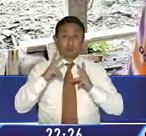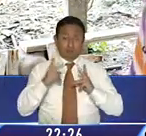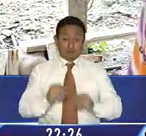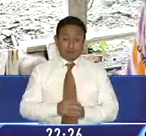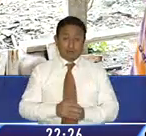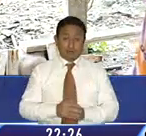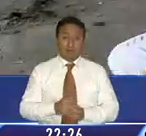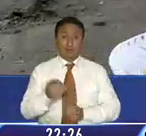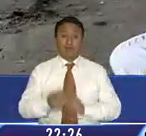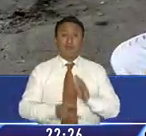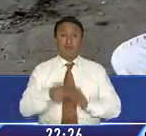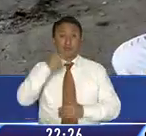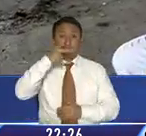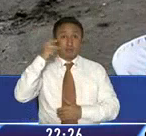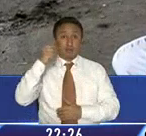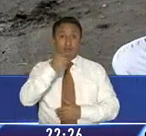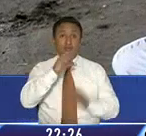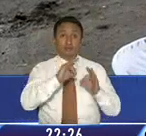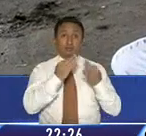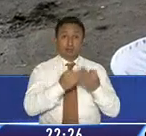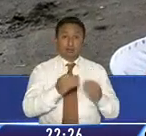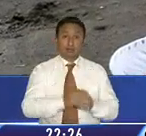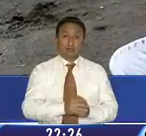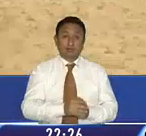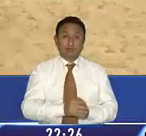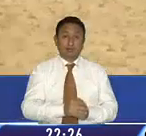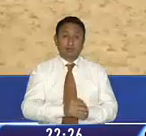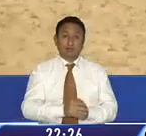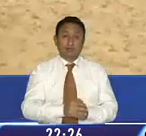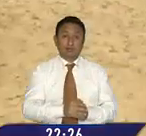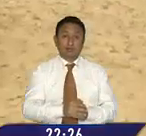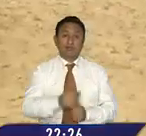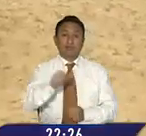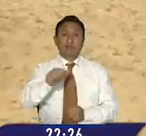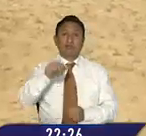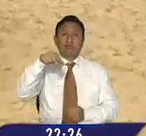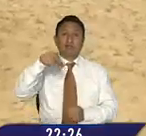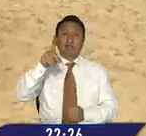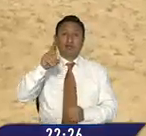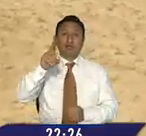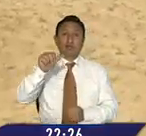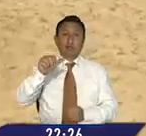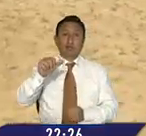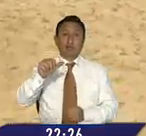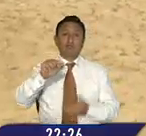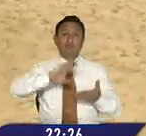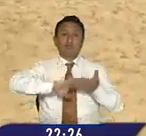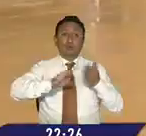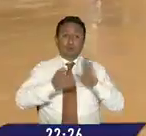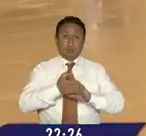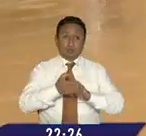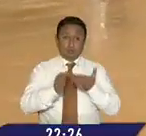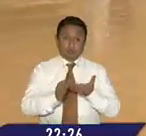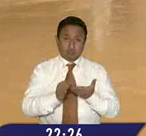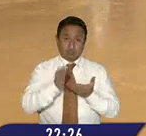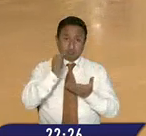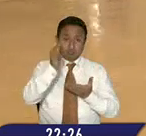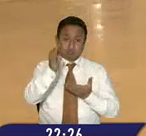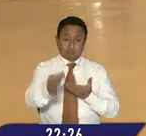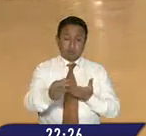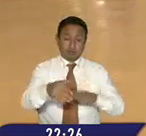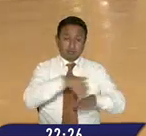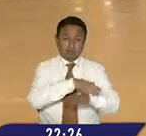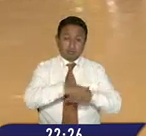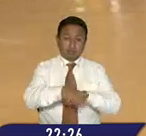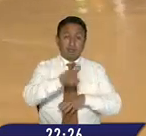envió acá hacia el Puyo. Su familia es de la nacionalidad Andúa, vive en Boveras, pequeña comunidad ubicada en las riberas del